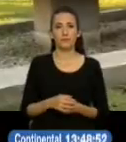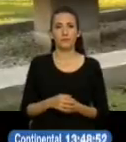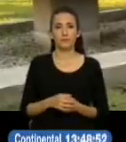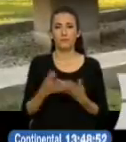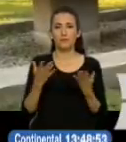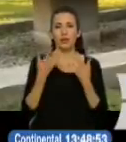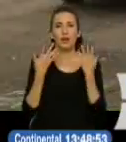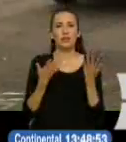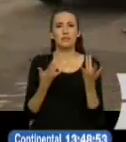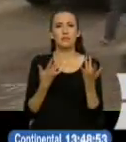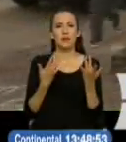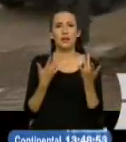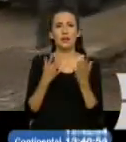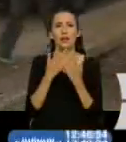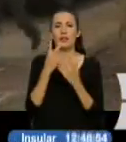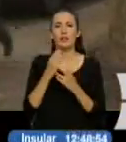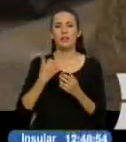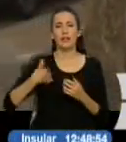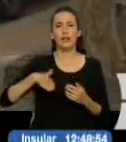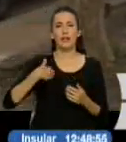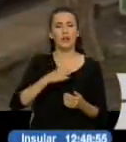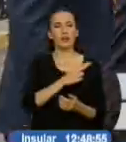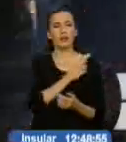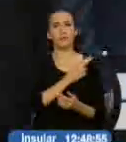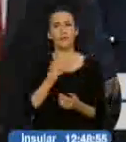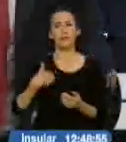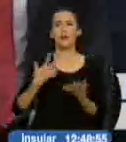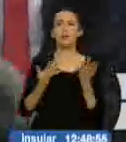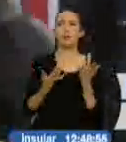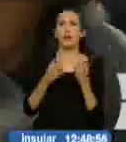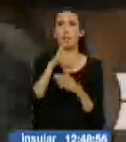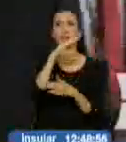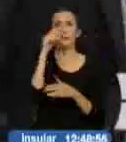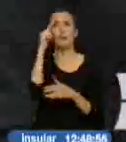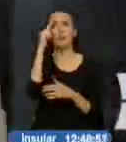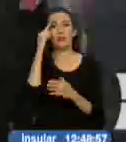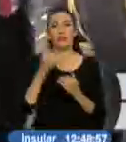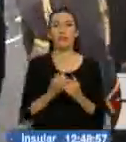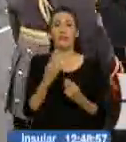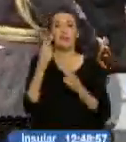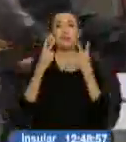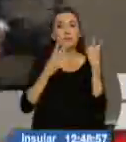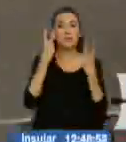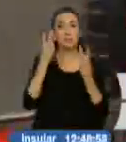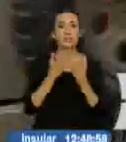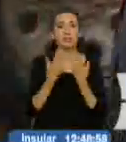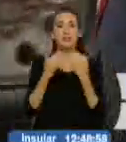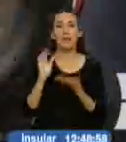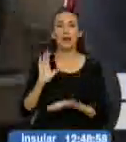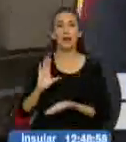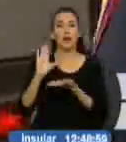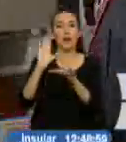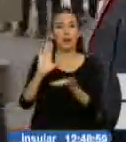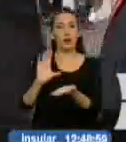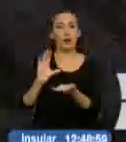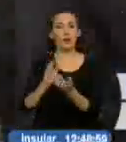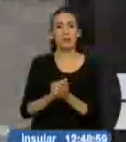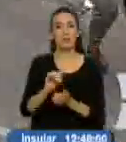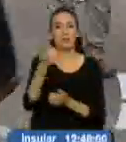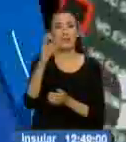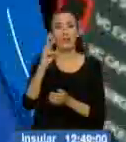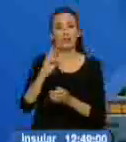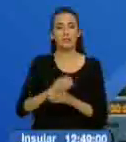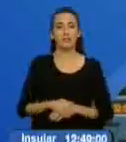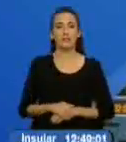Expectativa en la Universidad Nacional de Quilmes de Argentina por la visita del presidente de Ecuador, Rafael Correa, quien recibirá su doctorado honoris causa número